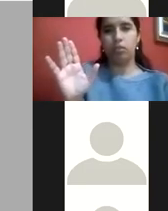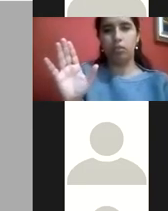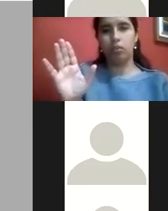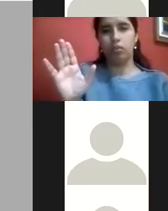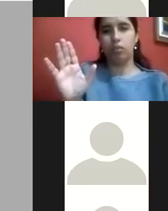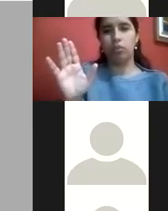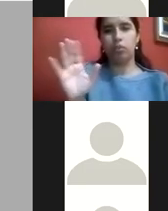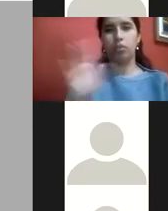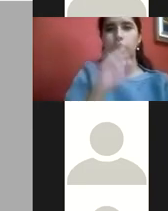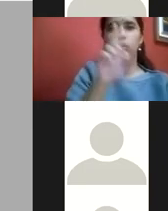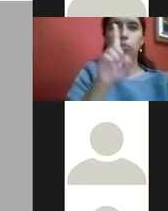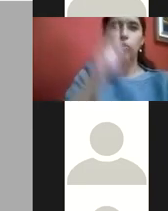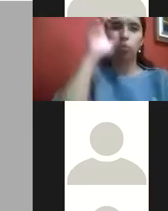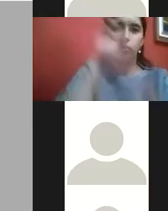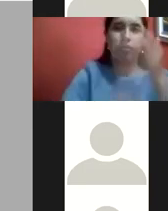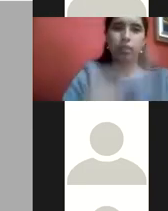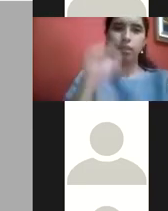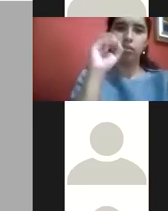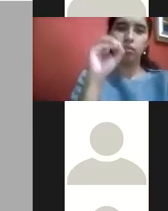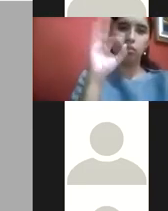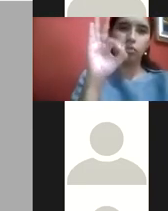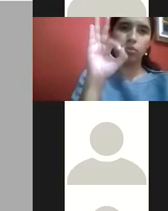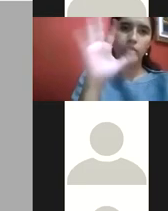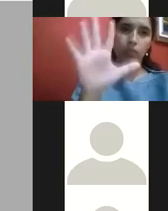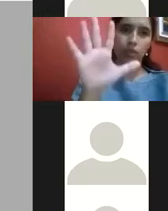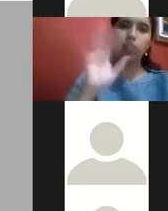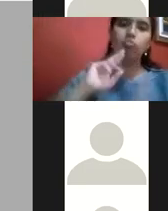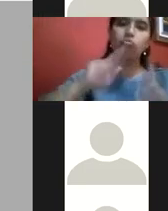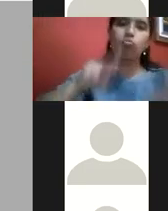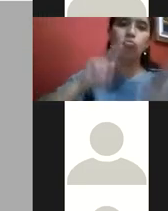Entonces nosotros tenemos que buscar zeta de alfa entre 2.